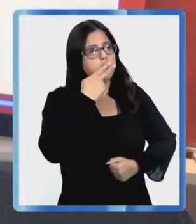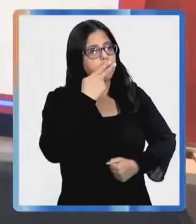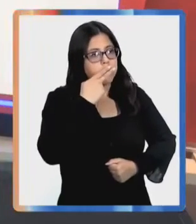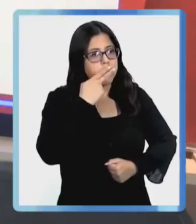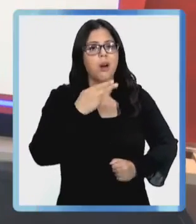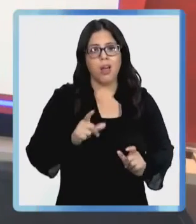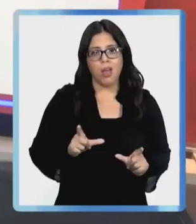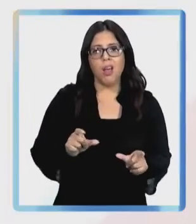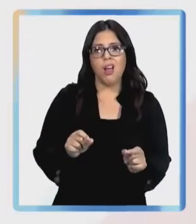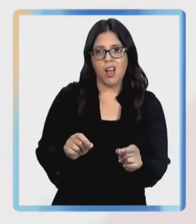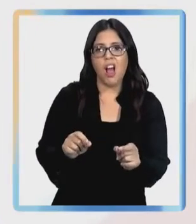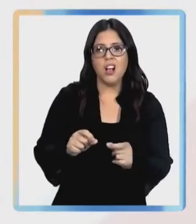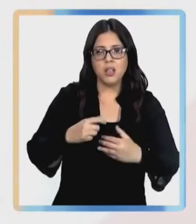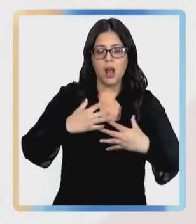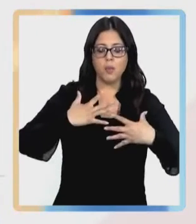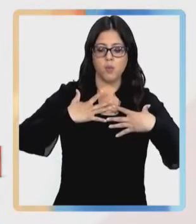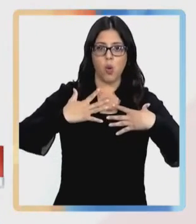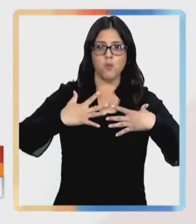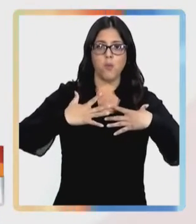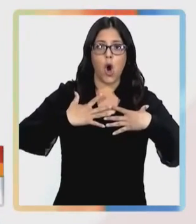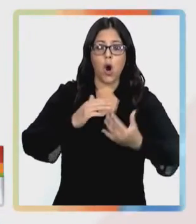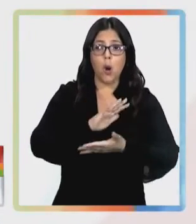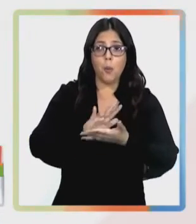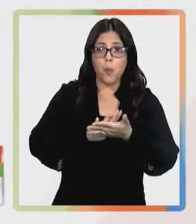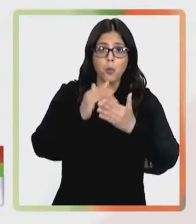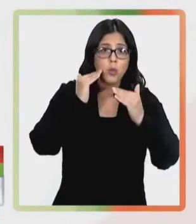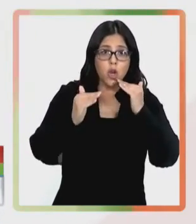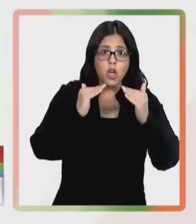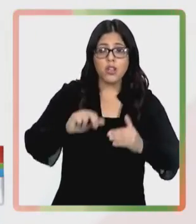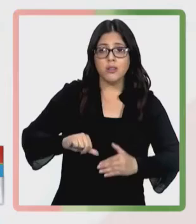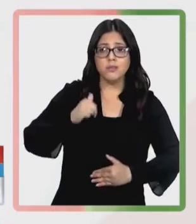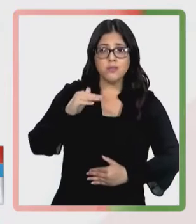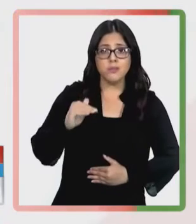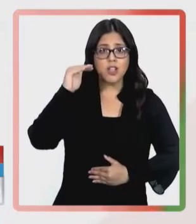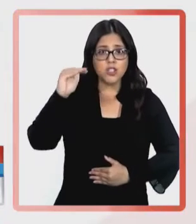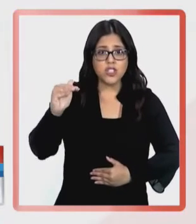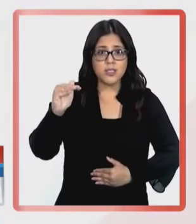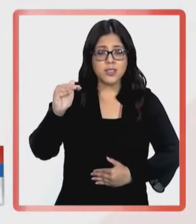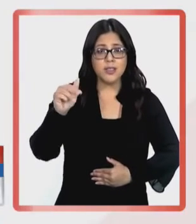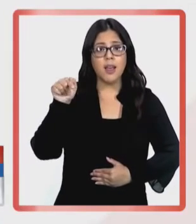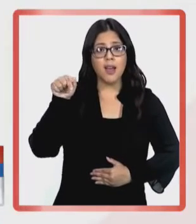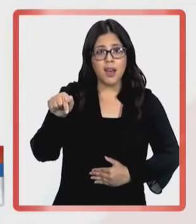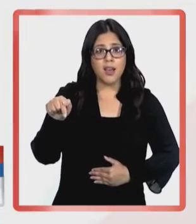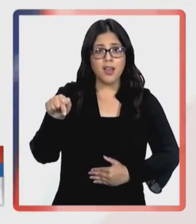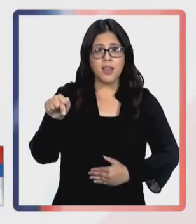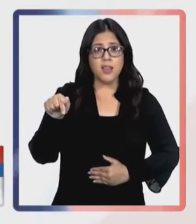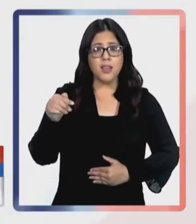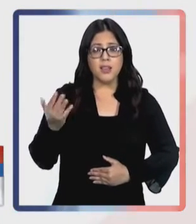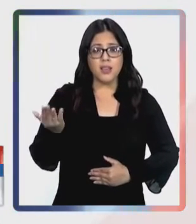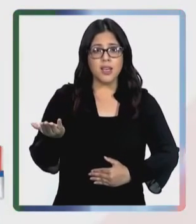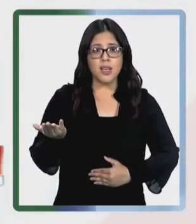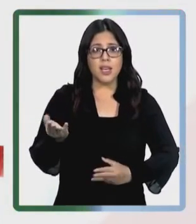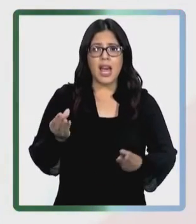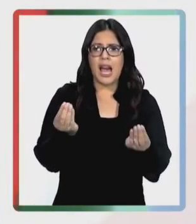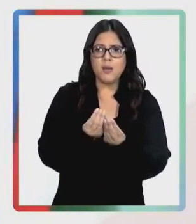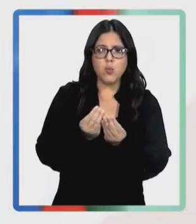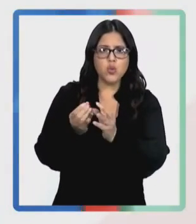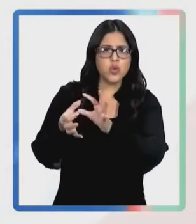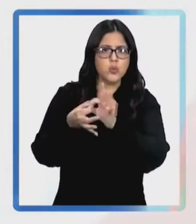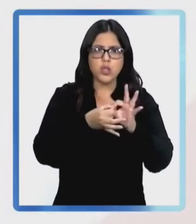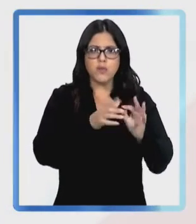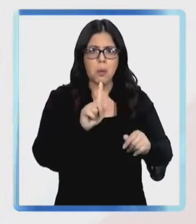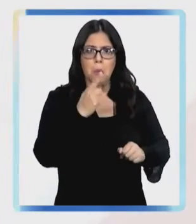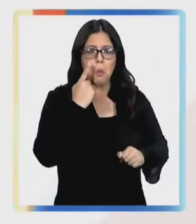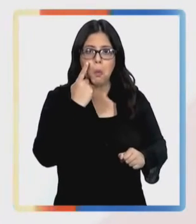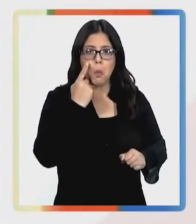puede generar un cáncer de pulmón. En el caso de los niños y adolescentes, en general hay muchos que son de causa